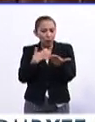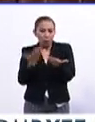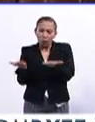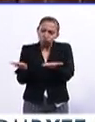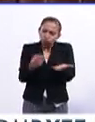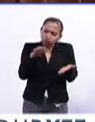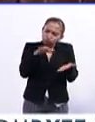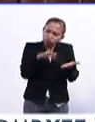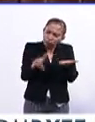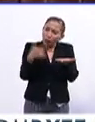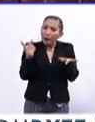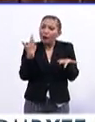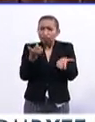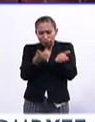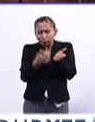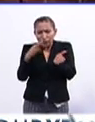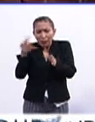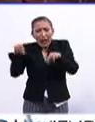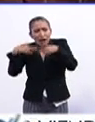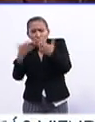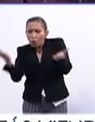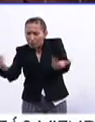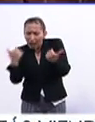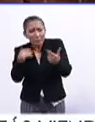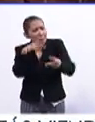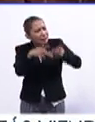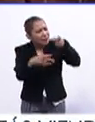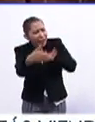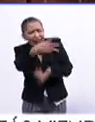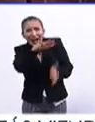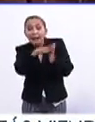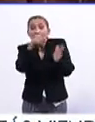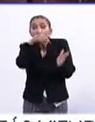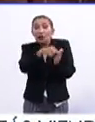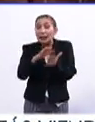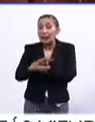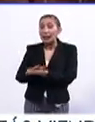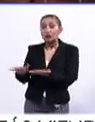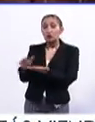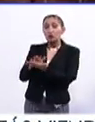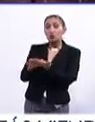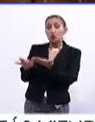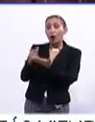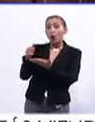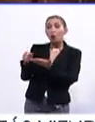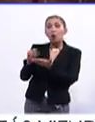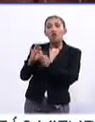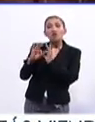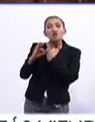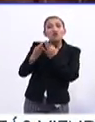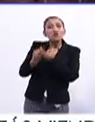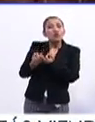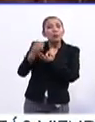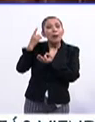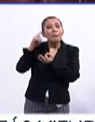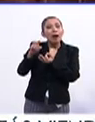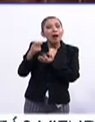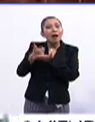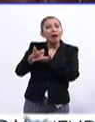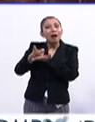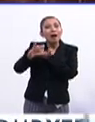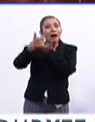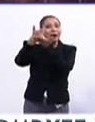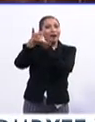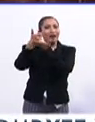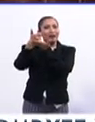hospitalidad del libro como pretexto para la reunión para la conversación y la lectura también como un método que permite